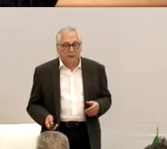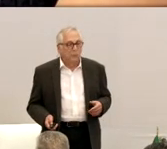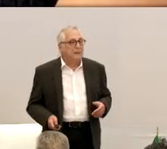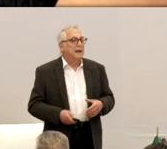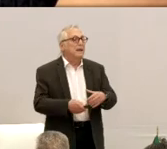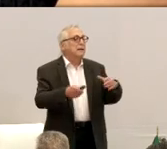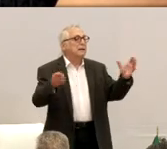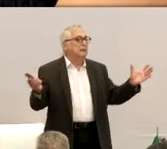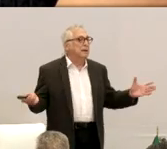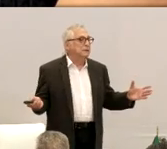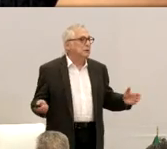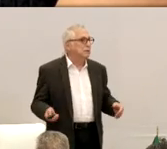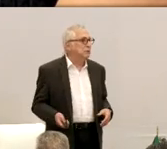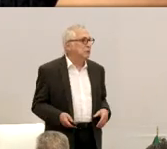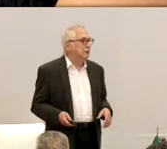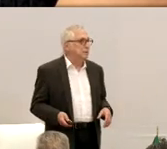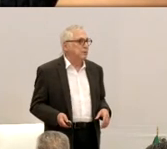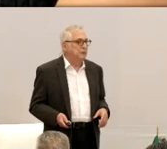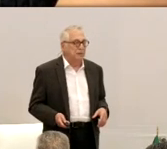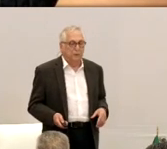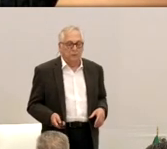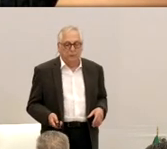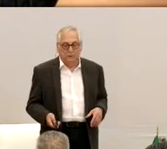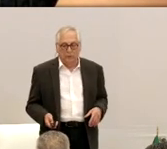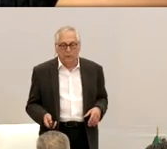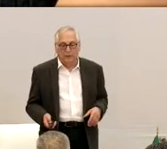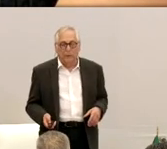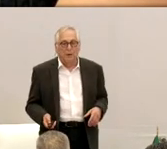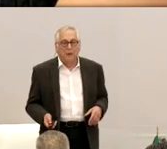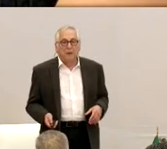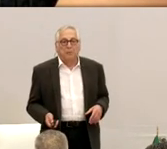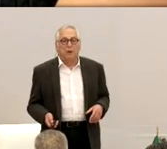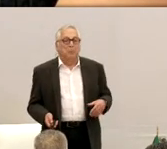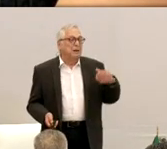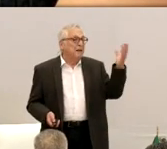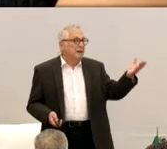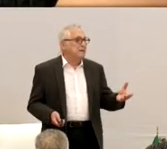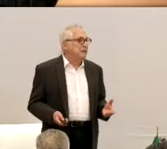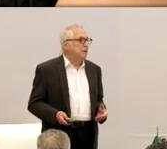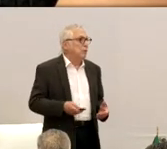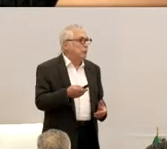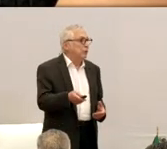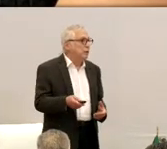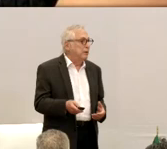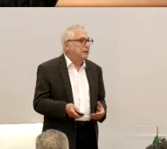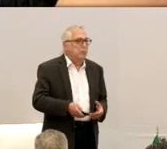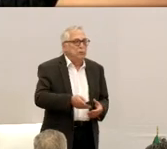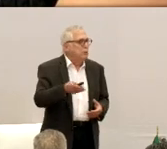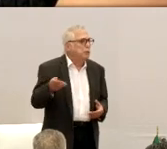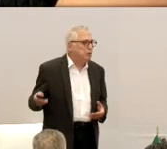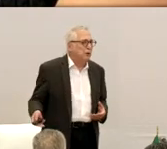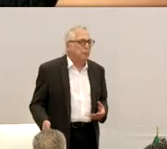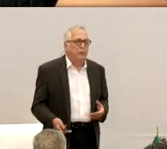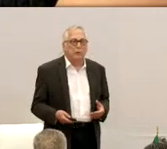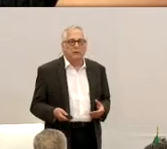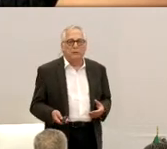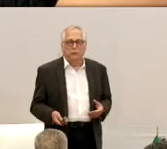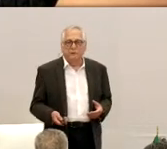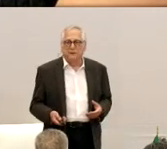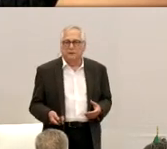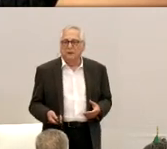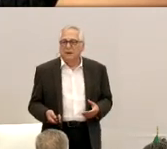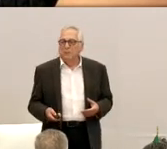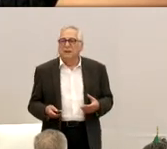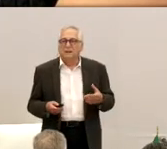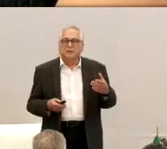Si no hay seres humanos, no hay nada que haya sido construido por los humanos. Por ejemplo, las leyes, los códigos. Este es un mundo mucho más complejo que el